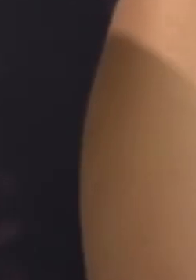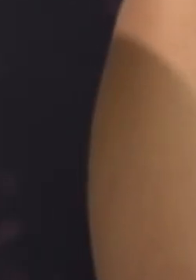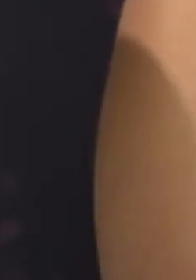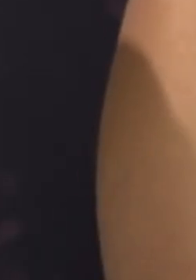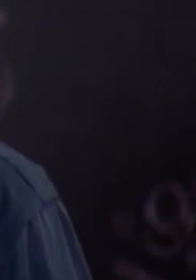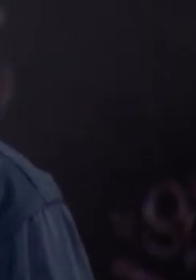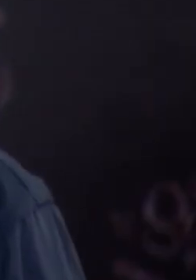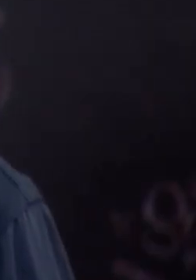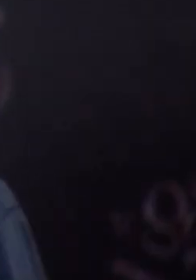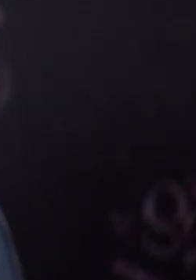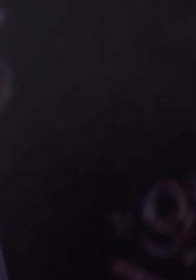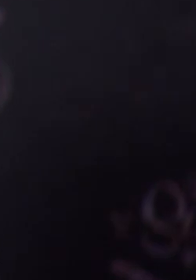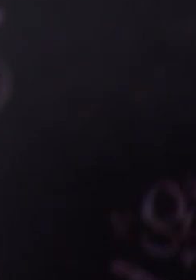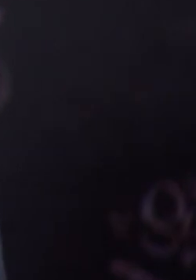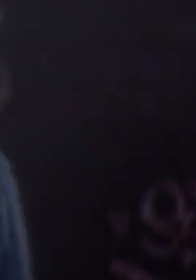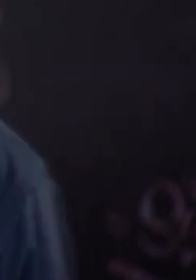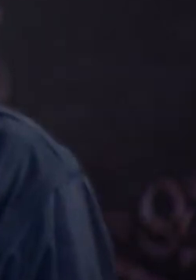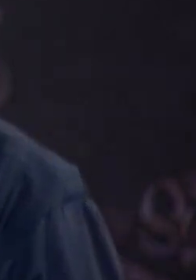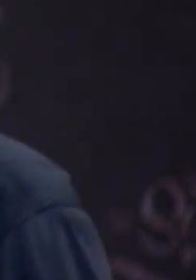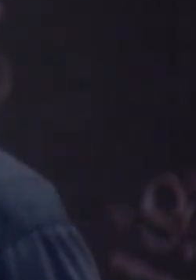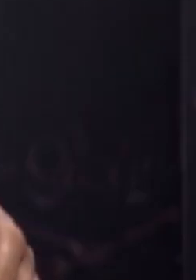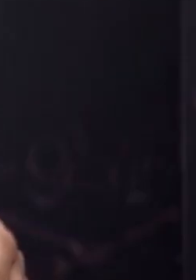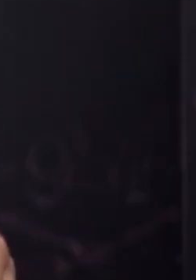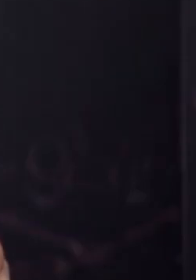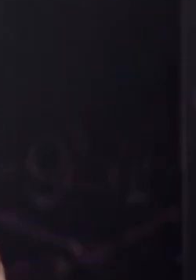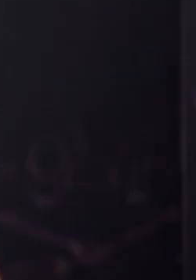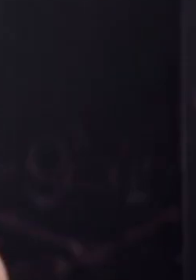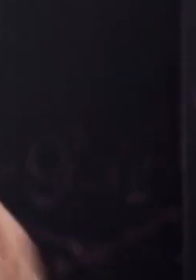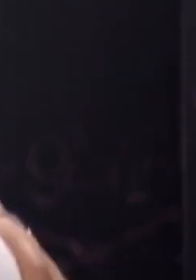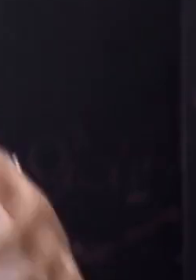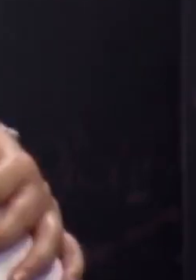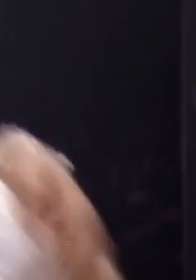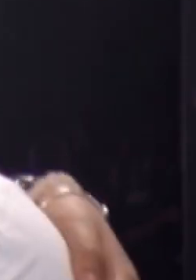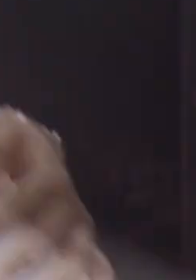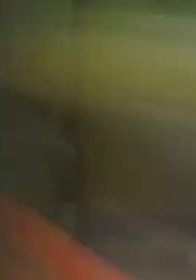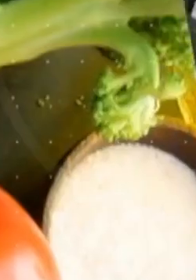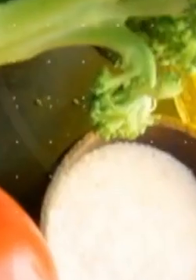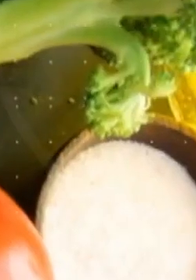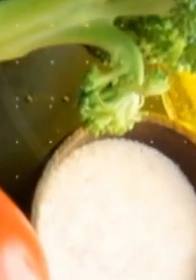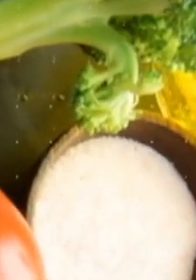claro que a la mesa no va nada que no sea perfecto. No puede ser bueno, tiene que ser perfecto.